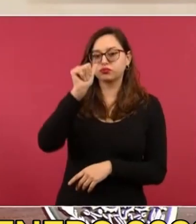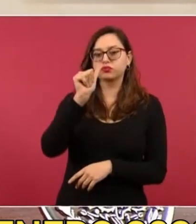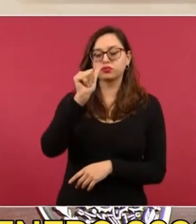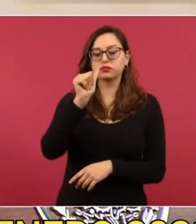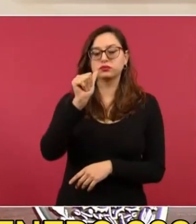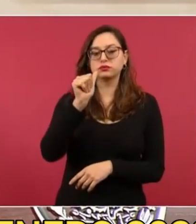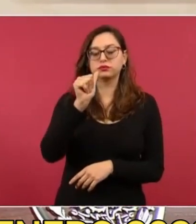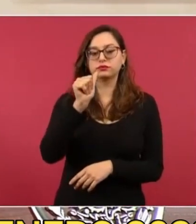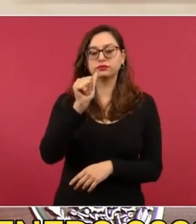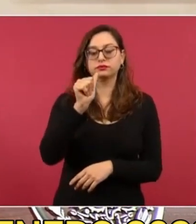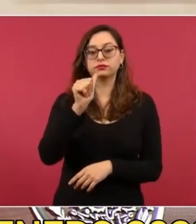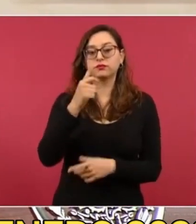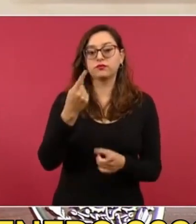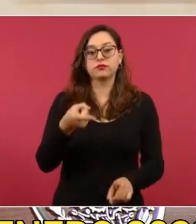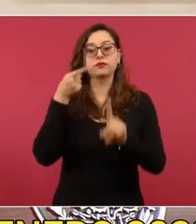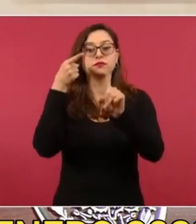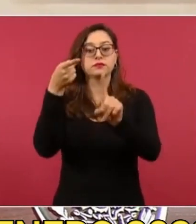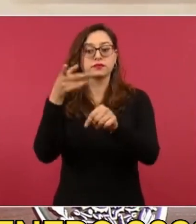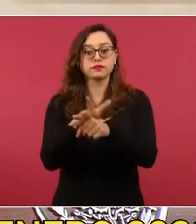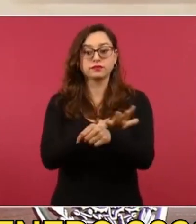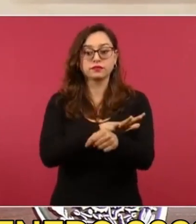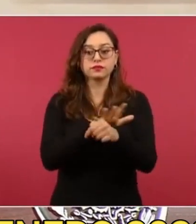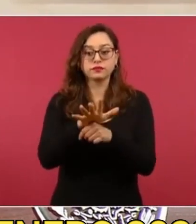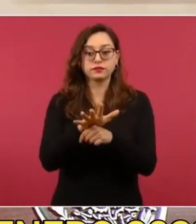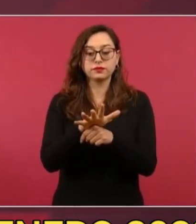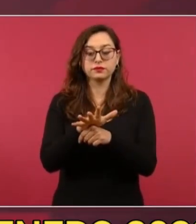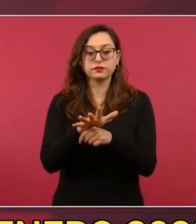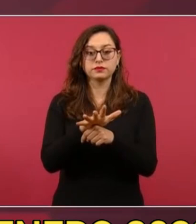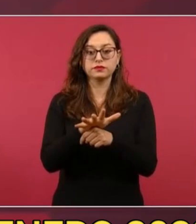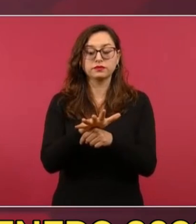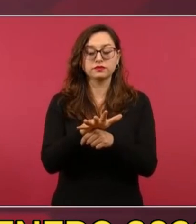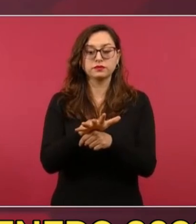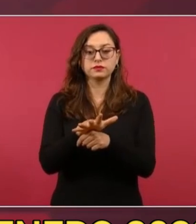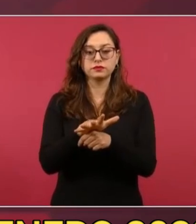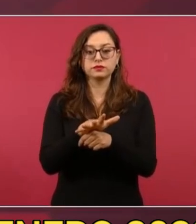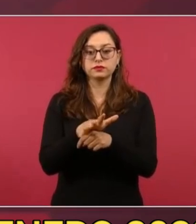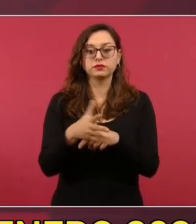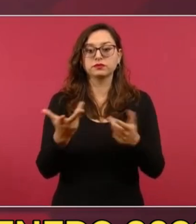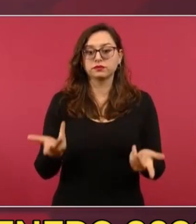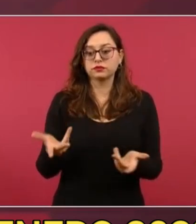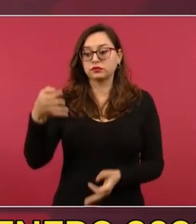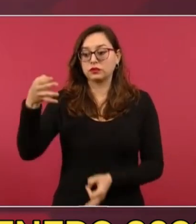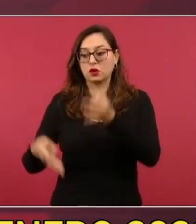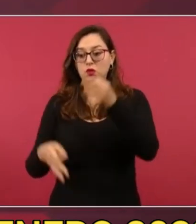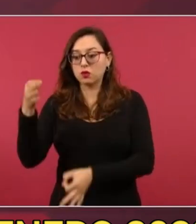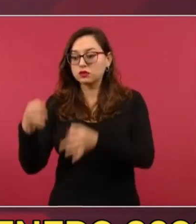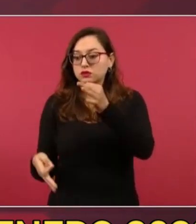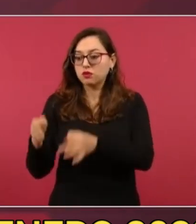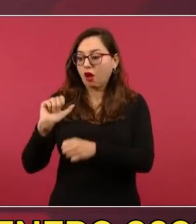Y el propósito es que si hay algún proceso